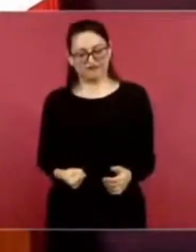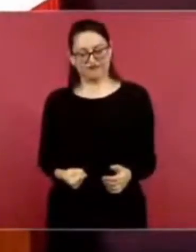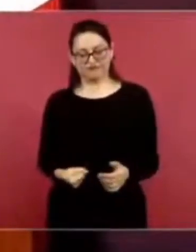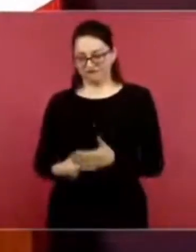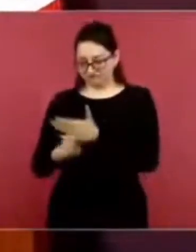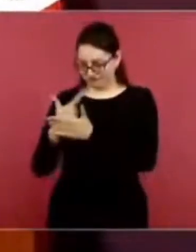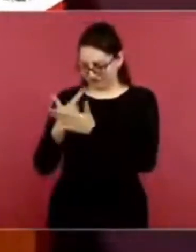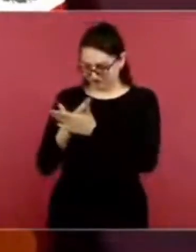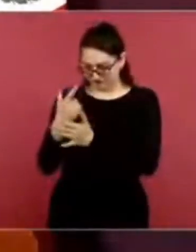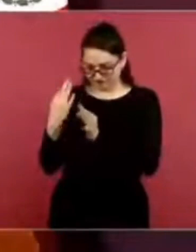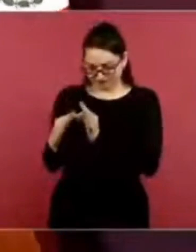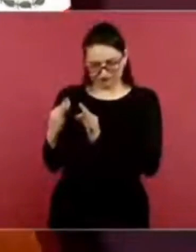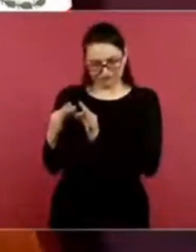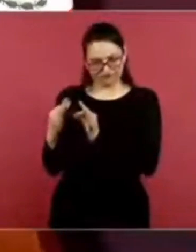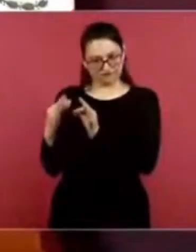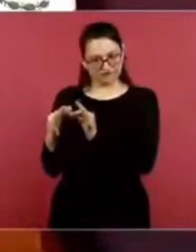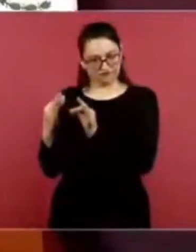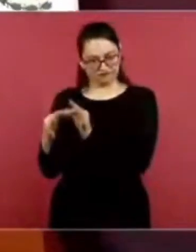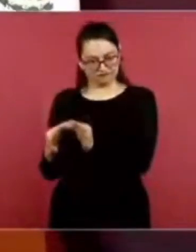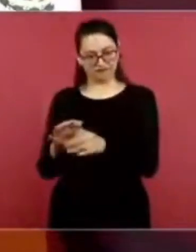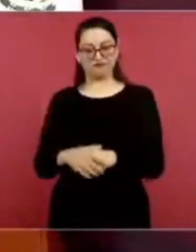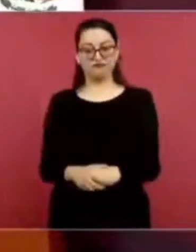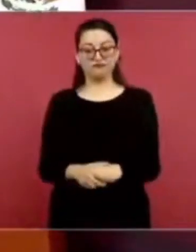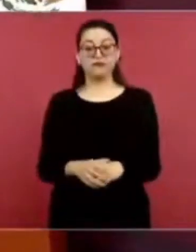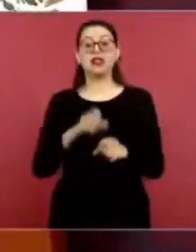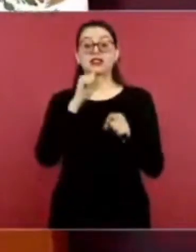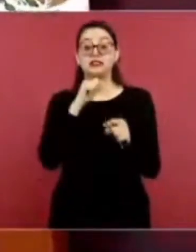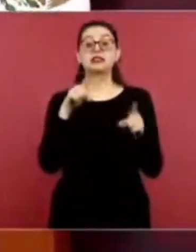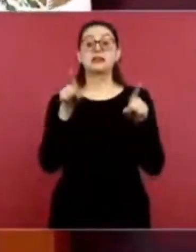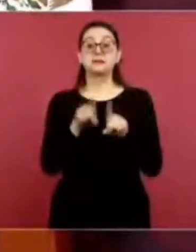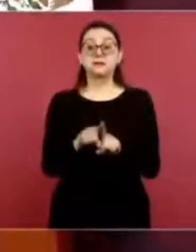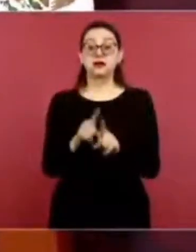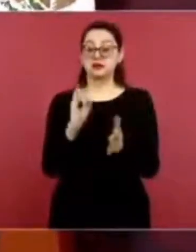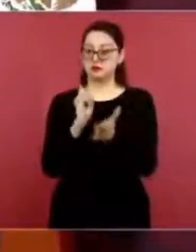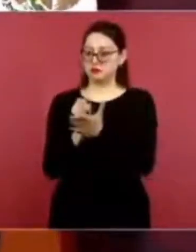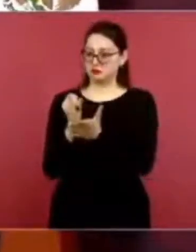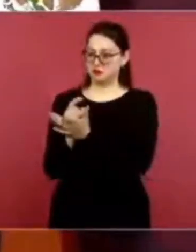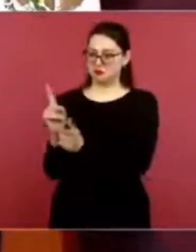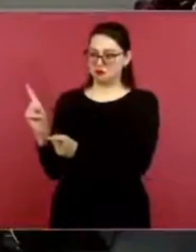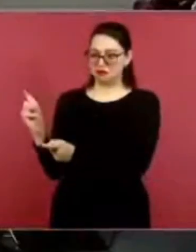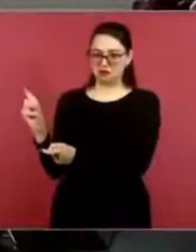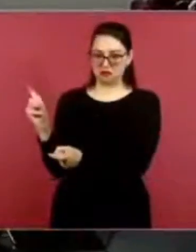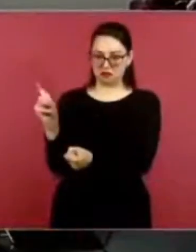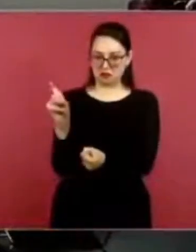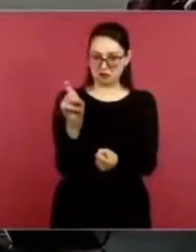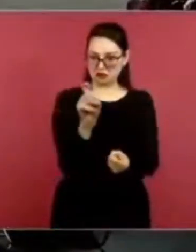sanas. Miren la recaudación de ayer. ¿Por qué no la pones?